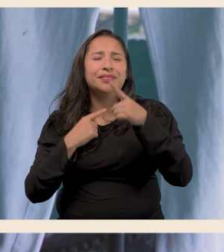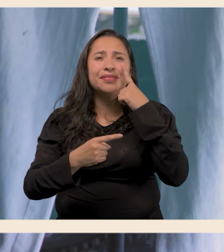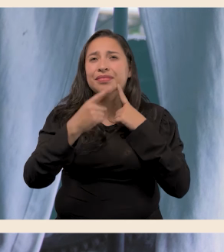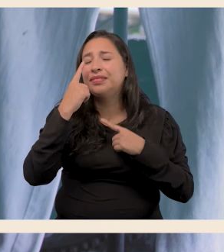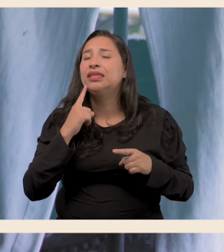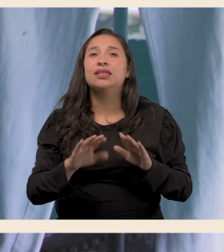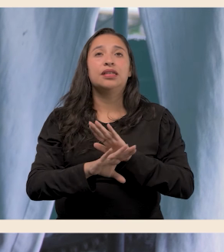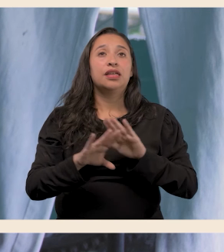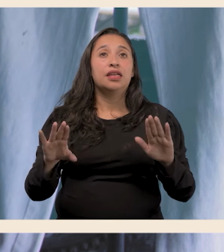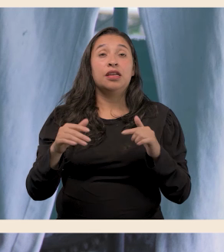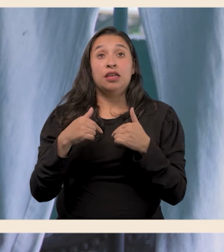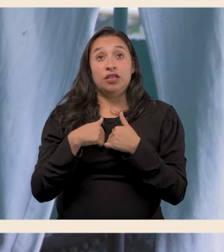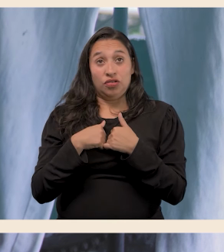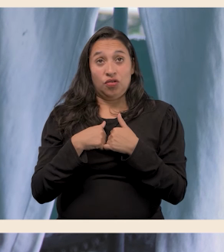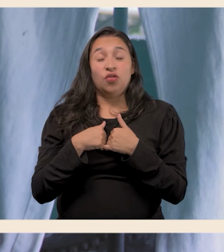Pero inmediatamente